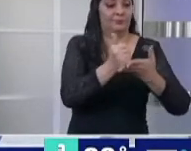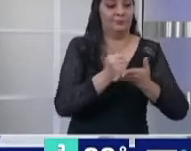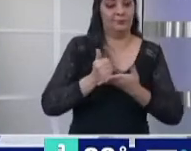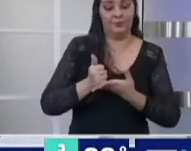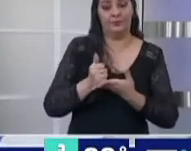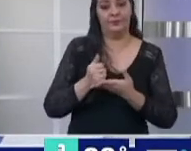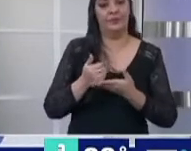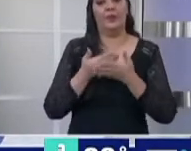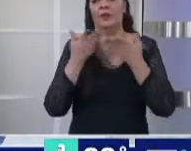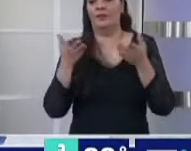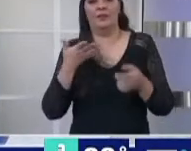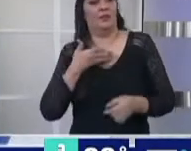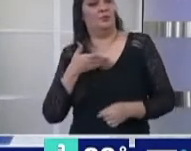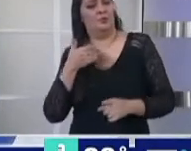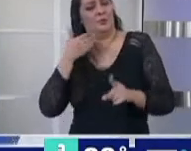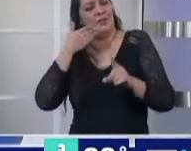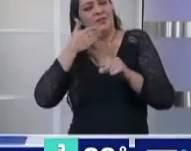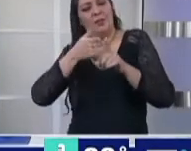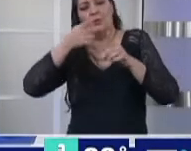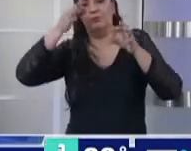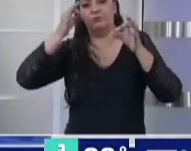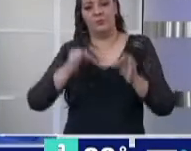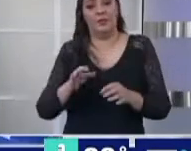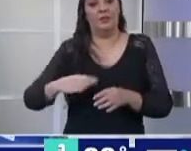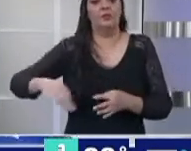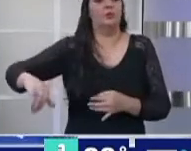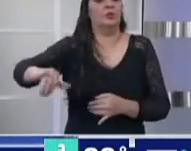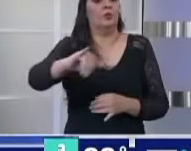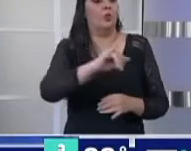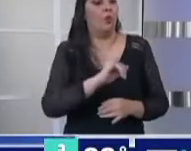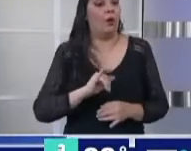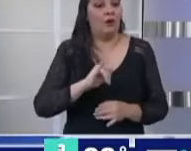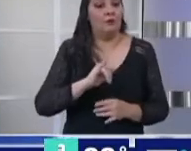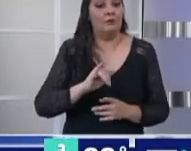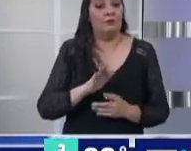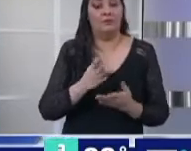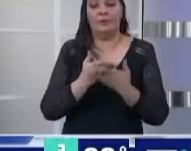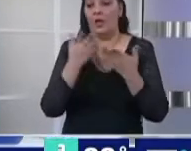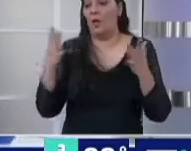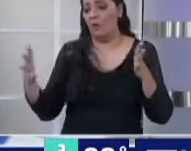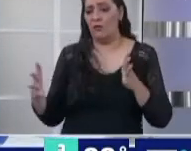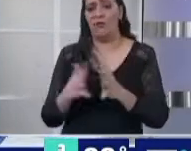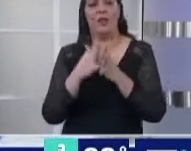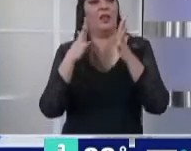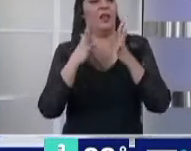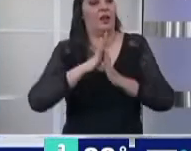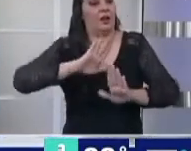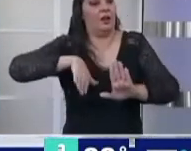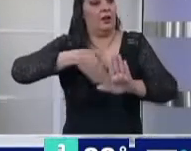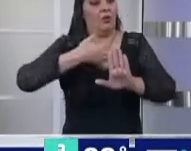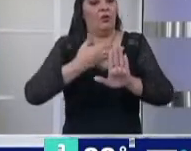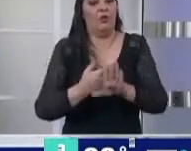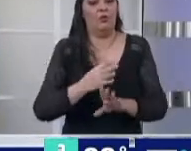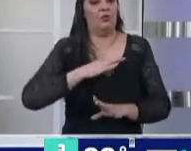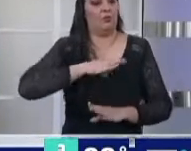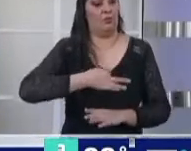lucha contra un enemigo invisible. Hoy estamos en una guerra contra un virus maldito y